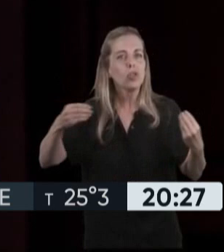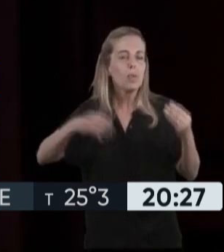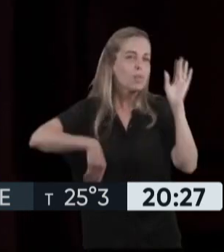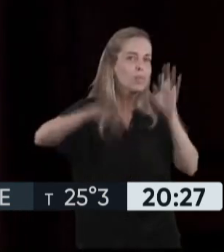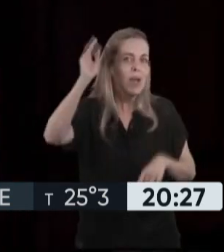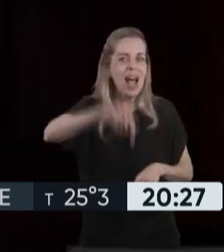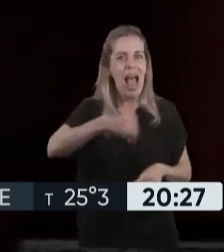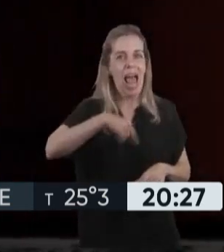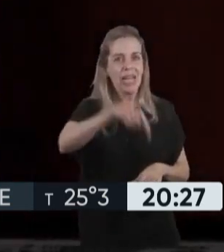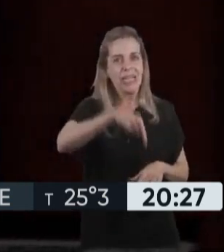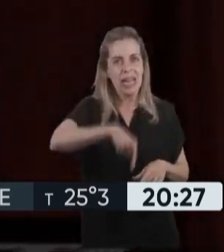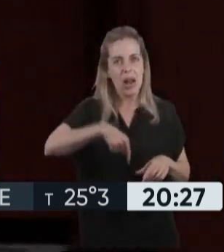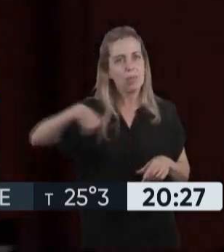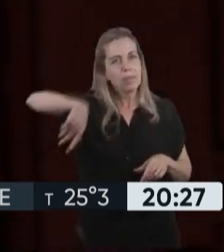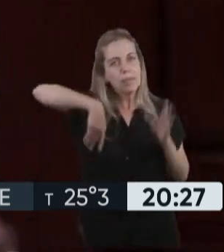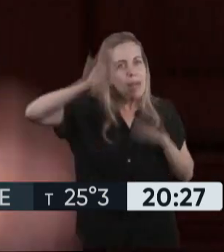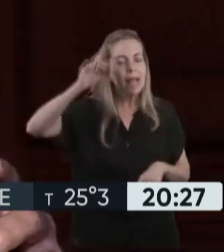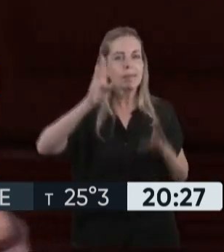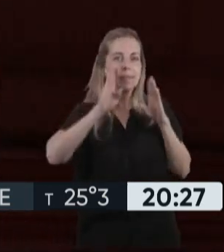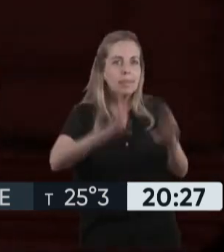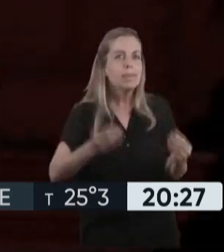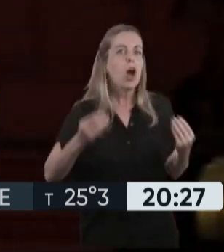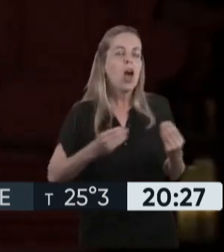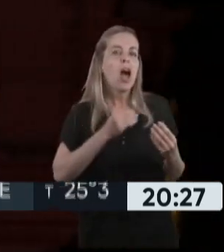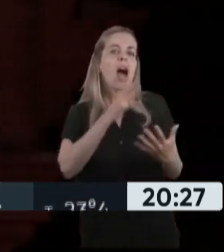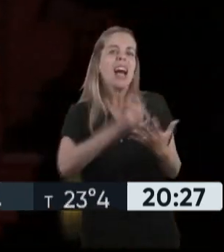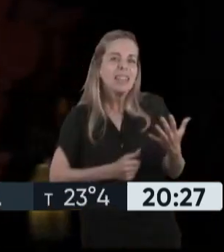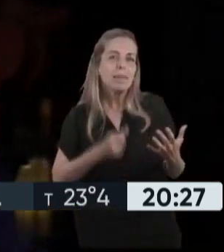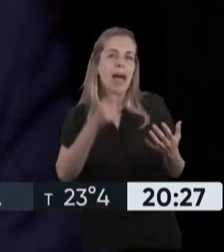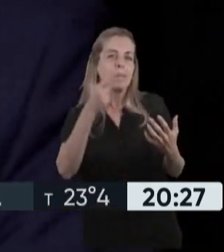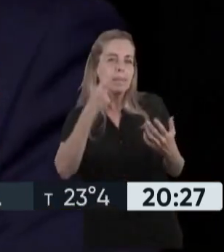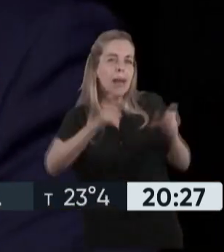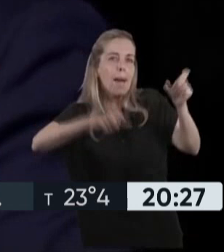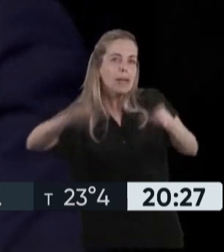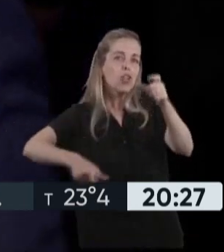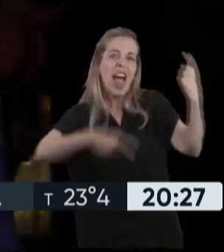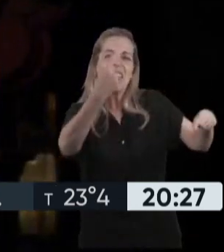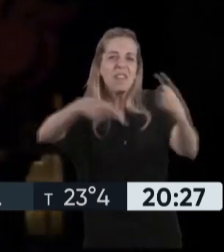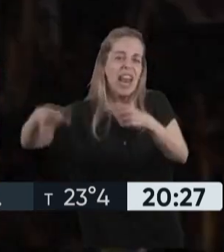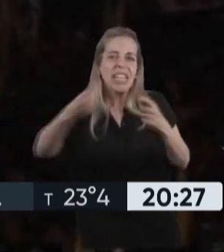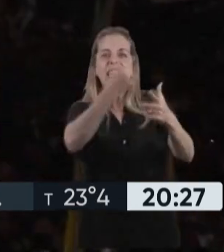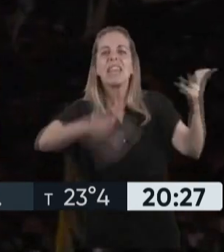más hacemos por aceptar la diversidad en una Argentina plural.